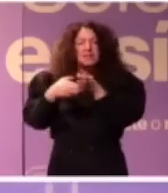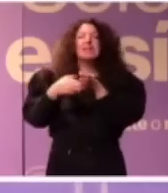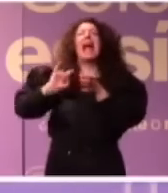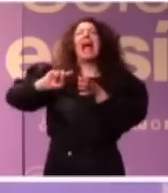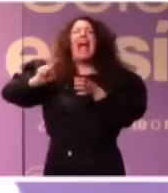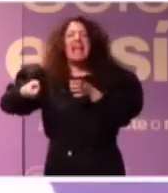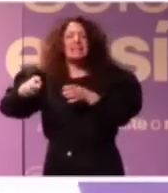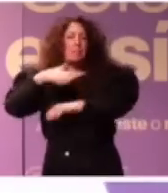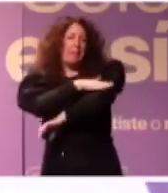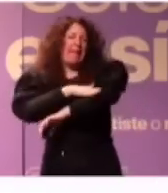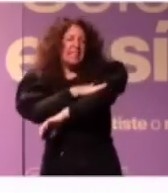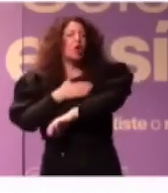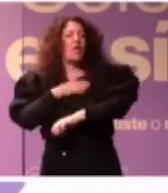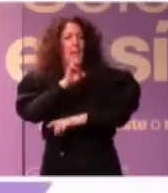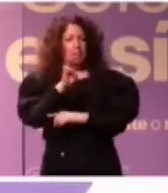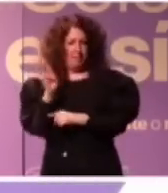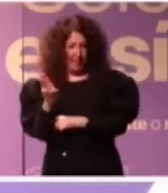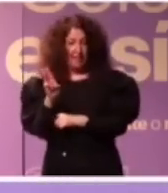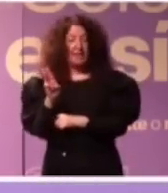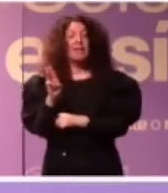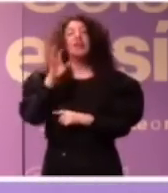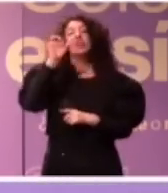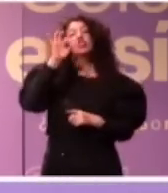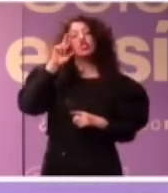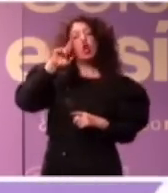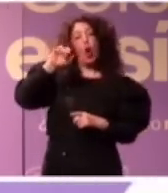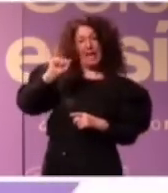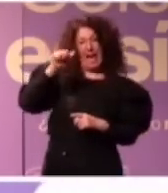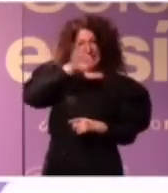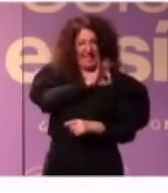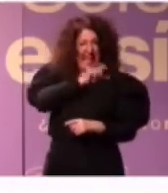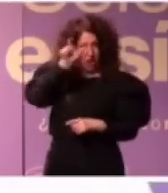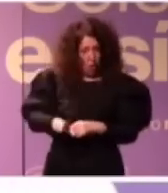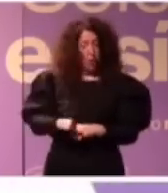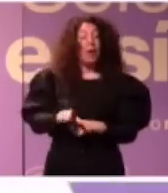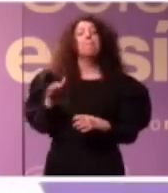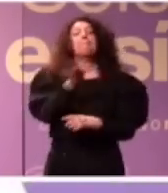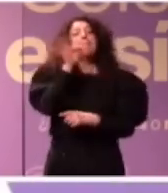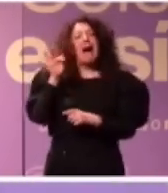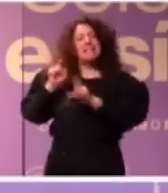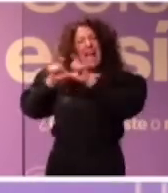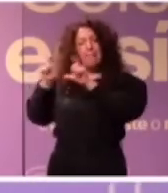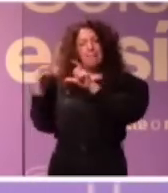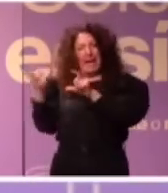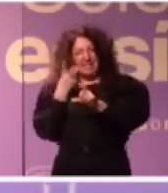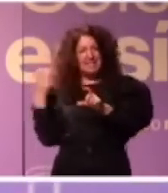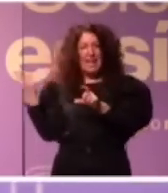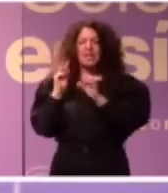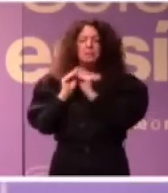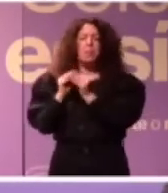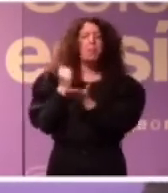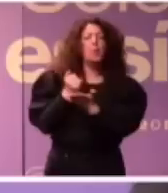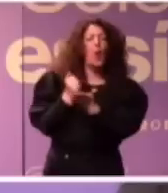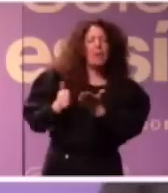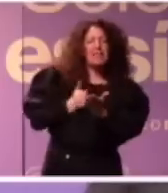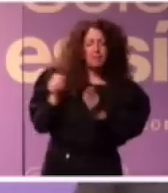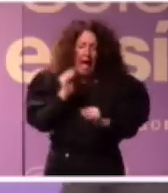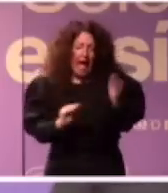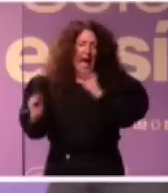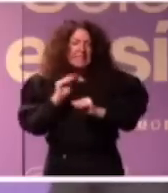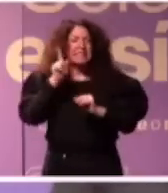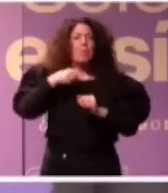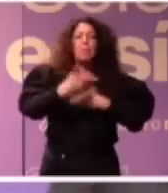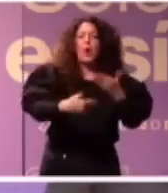un exministro del Partido Popular, el señor Soria, y con un empresario, y fabrican pruebas falsas y un proceso